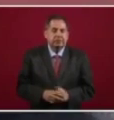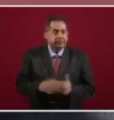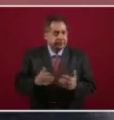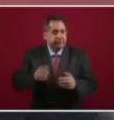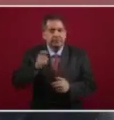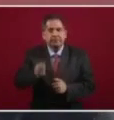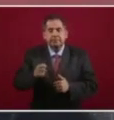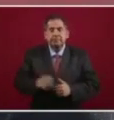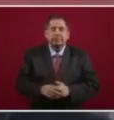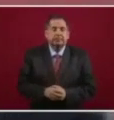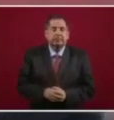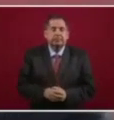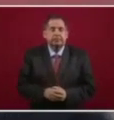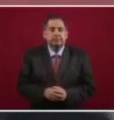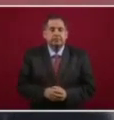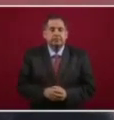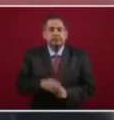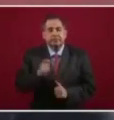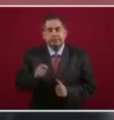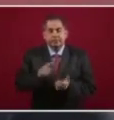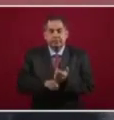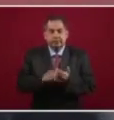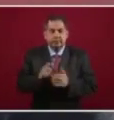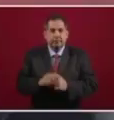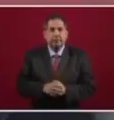Tan es así que